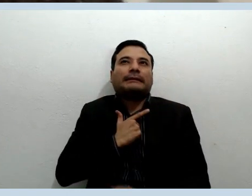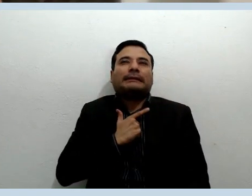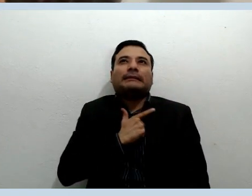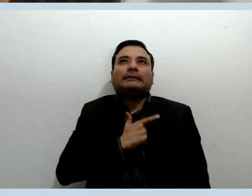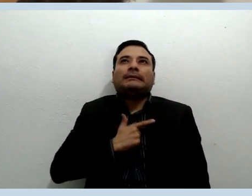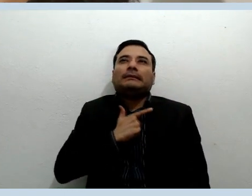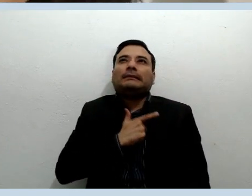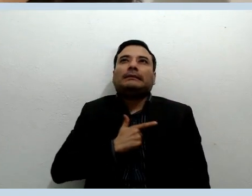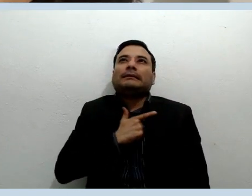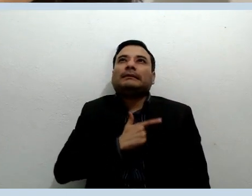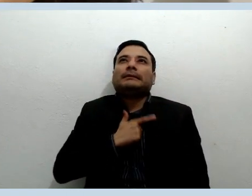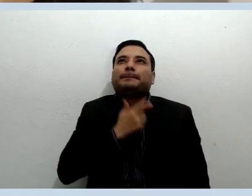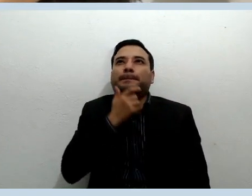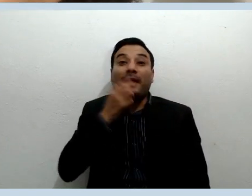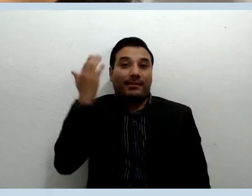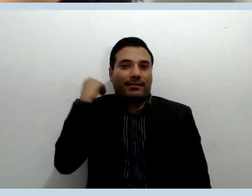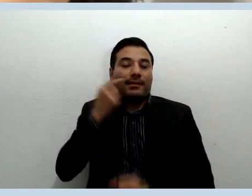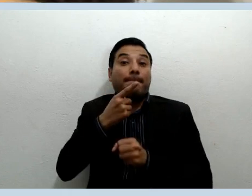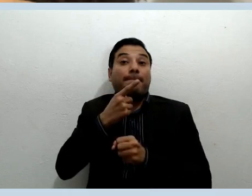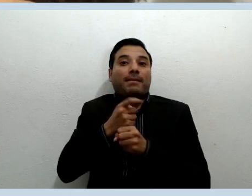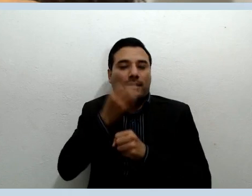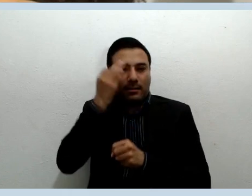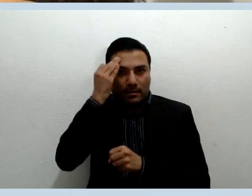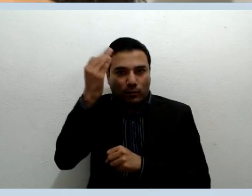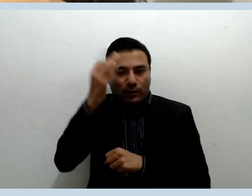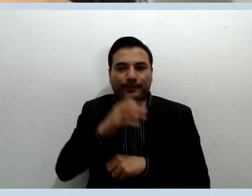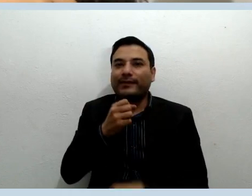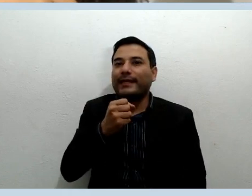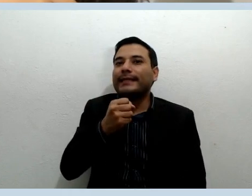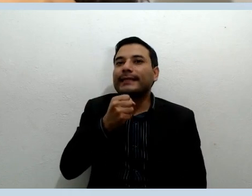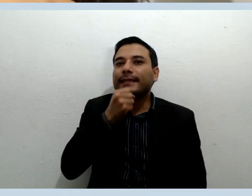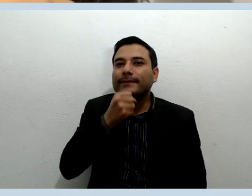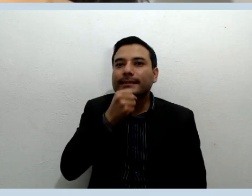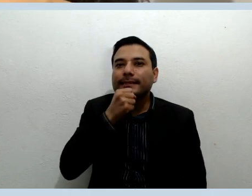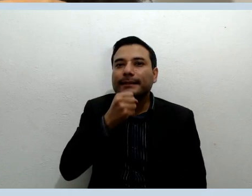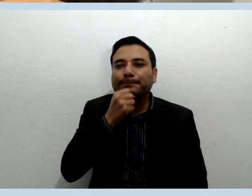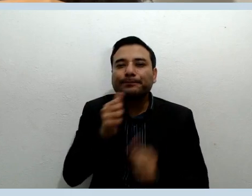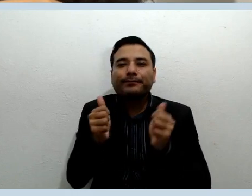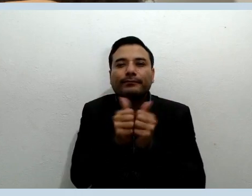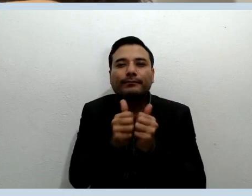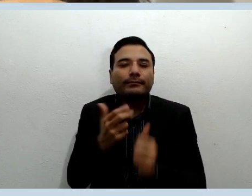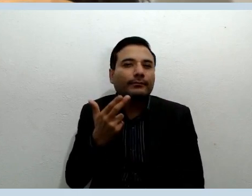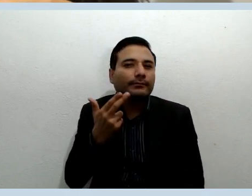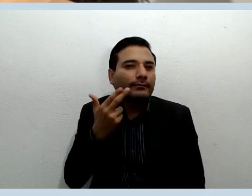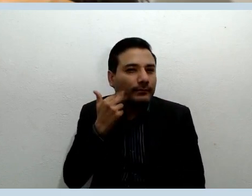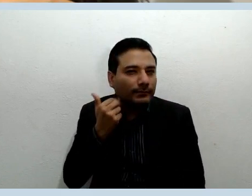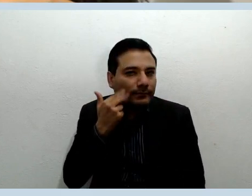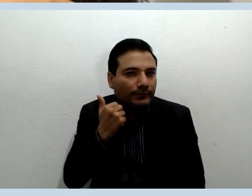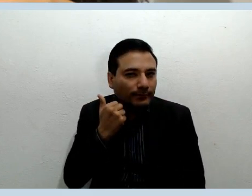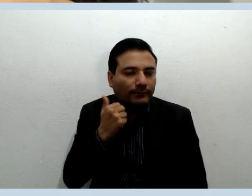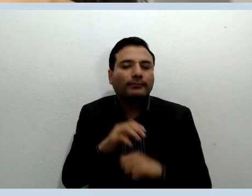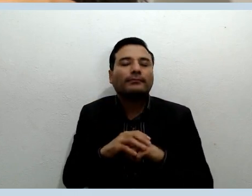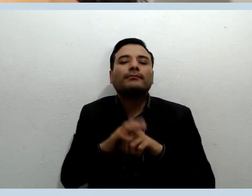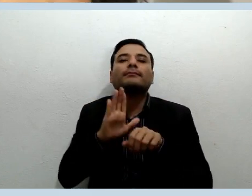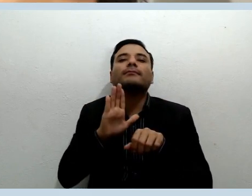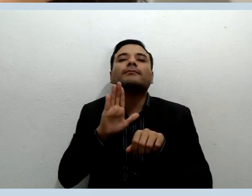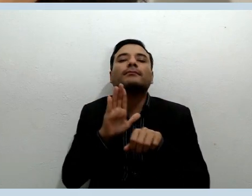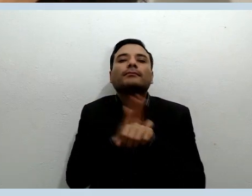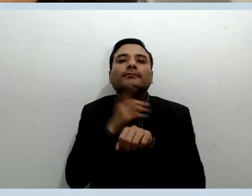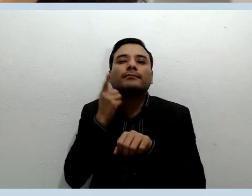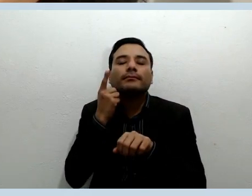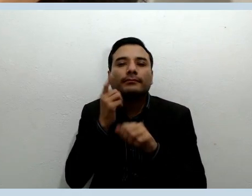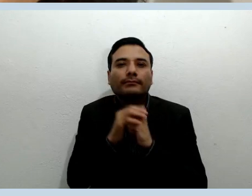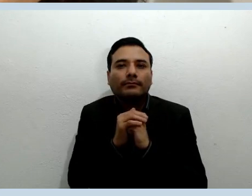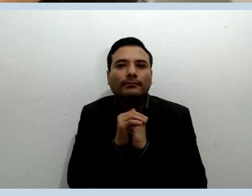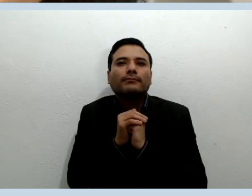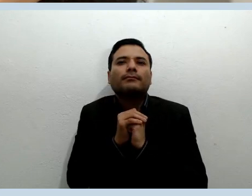colación la primera temporada es la entrevista de de boeto porque eh En ese entonces yo